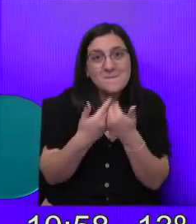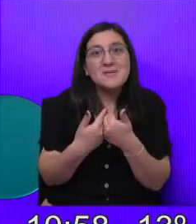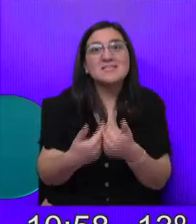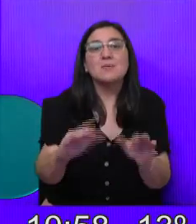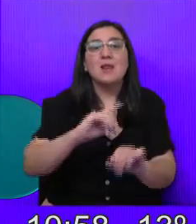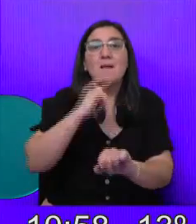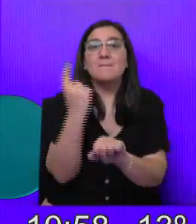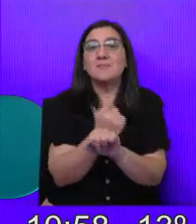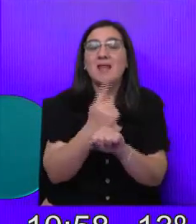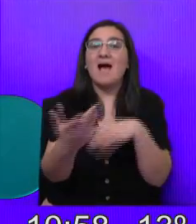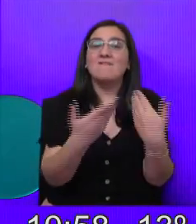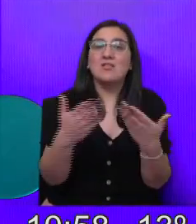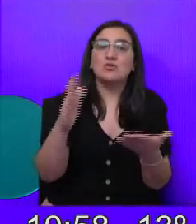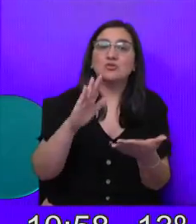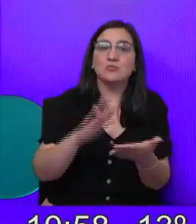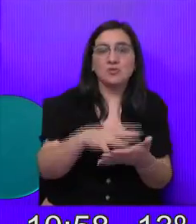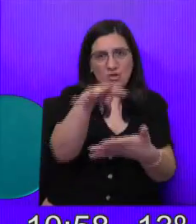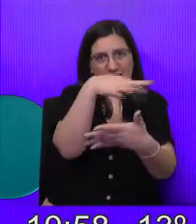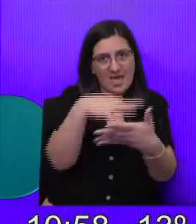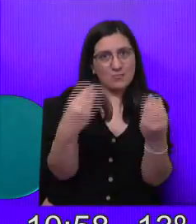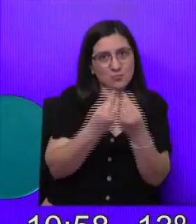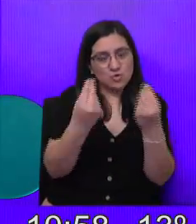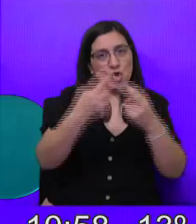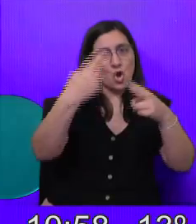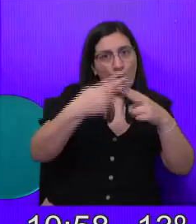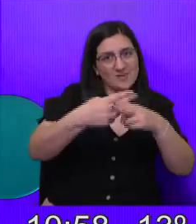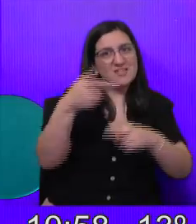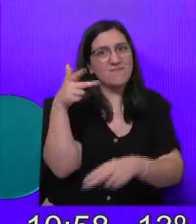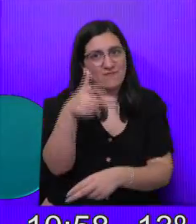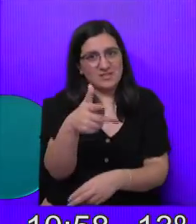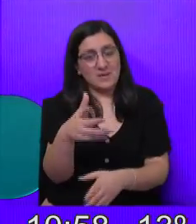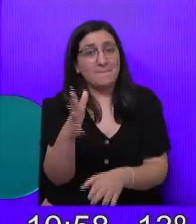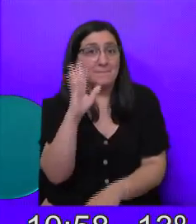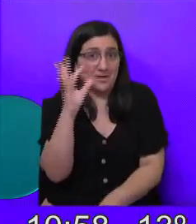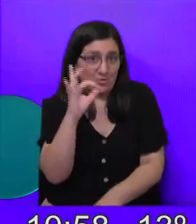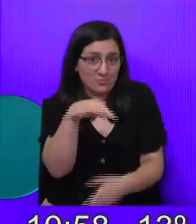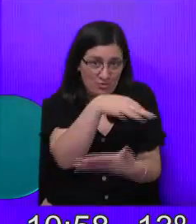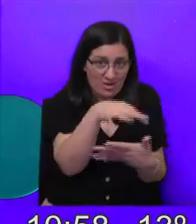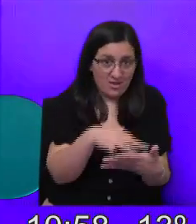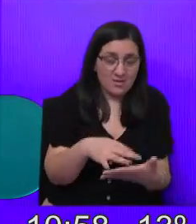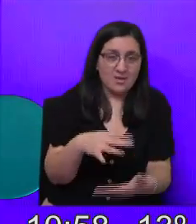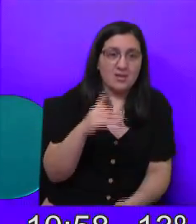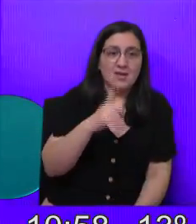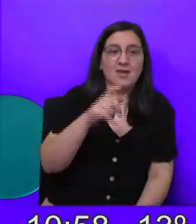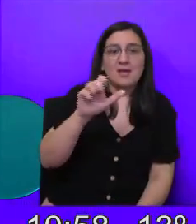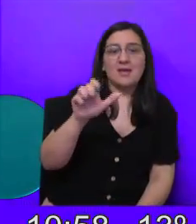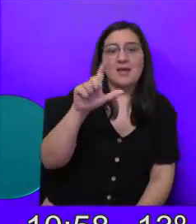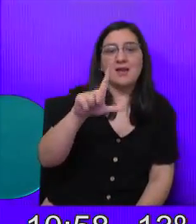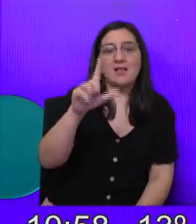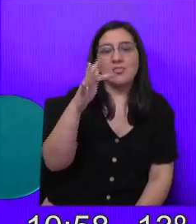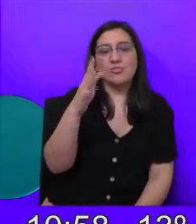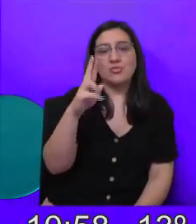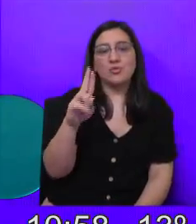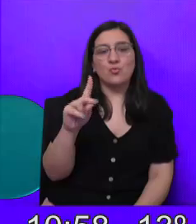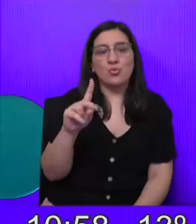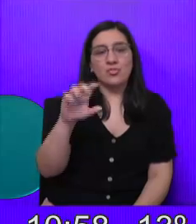primera hablando de, y tengo que leer muchos nombres y muchas fechas, así que por eso pido perdón, que es Gertrude Ederle. A ver, mira.